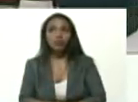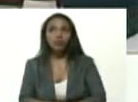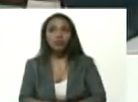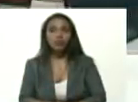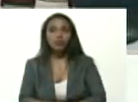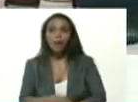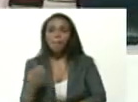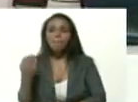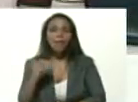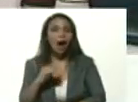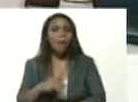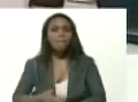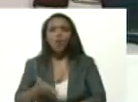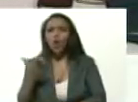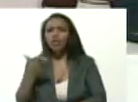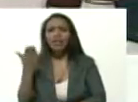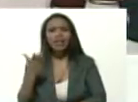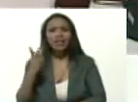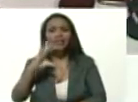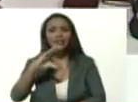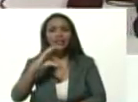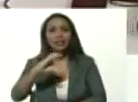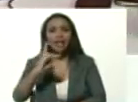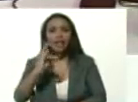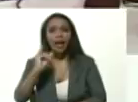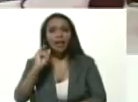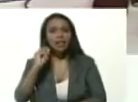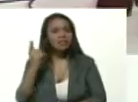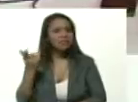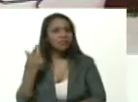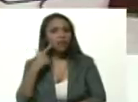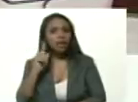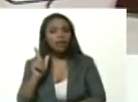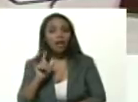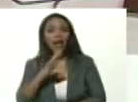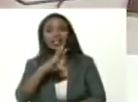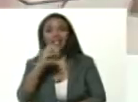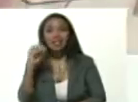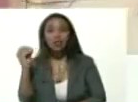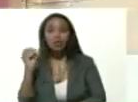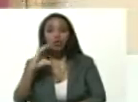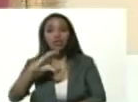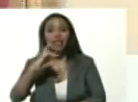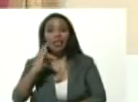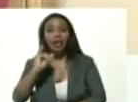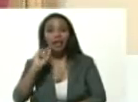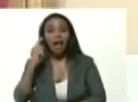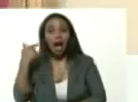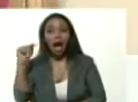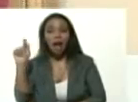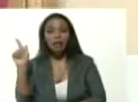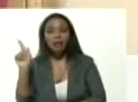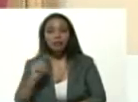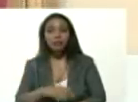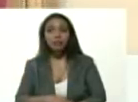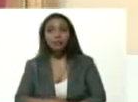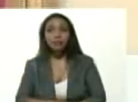Lo más importante de los CDI es que los más de 500 CDI que hay,